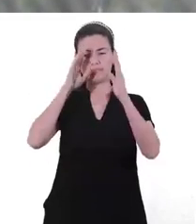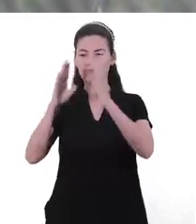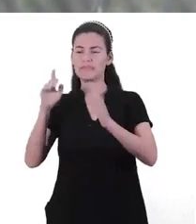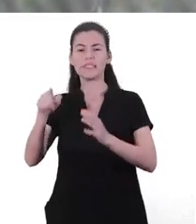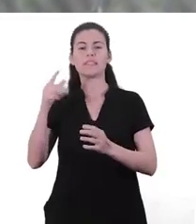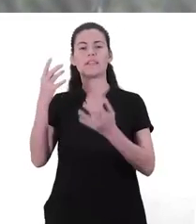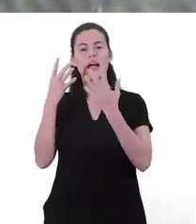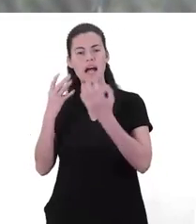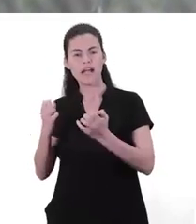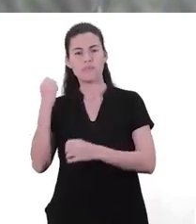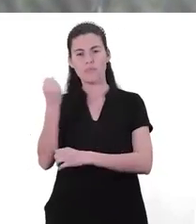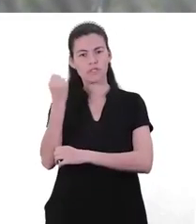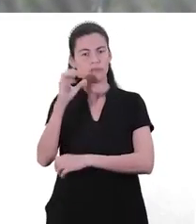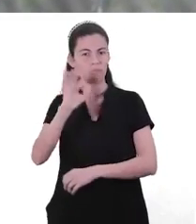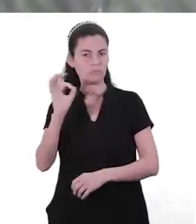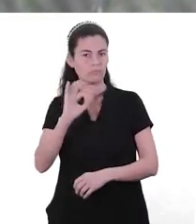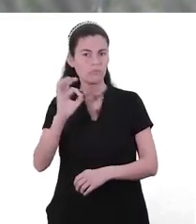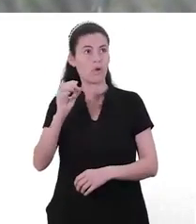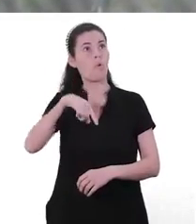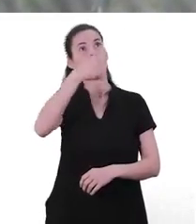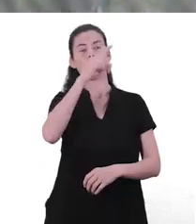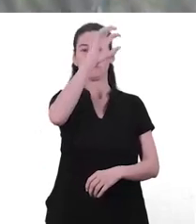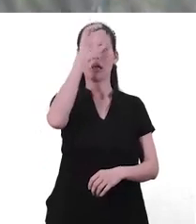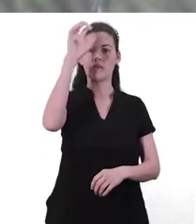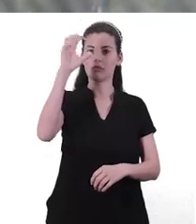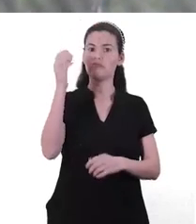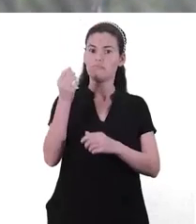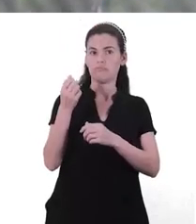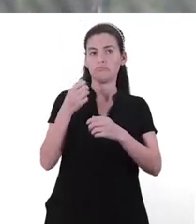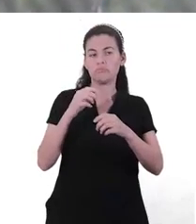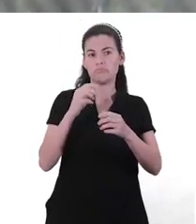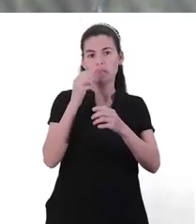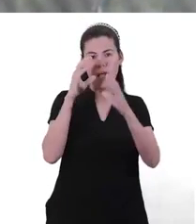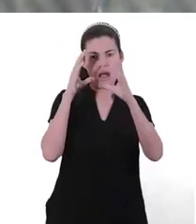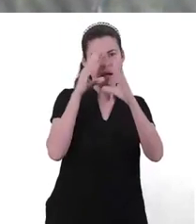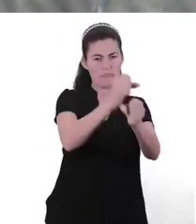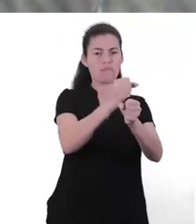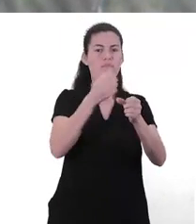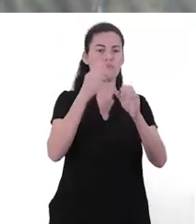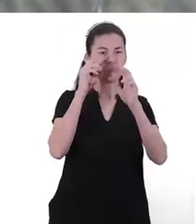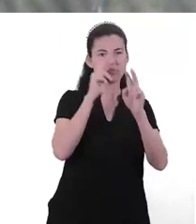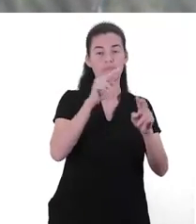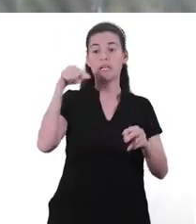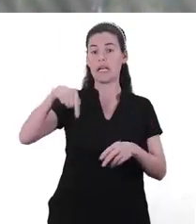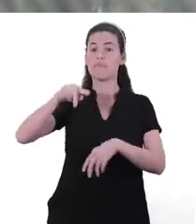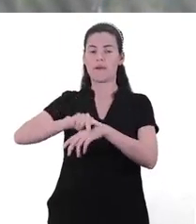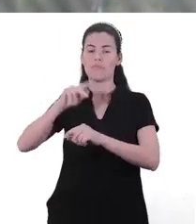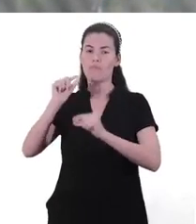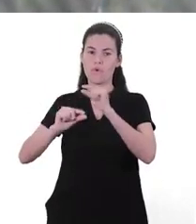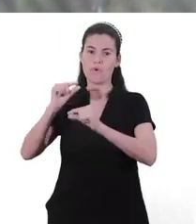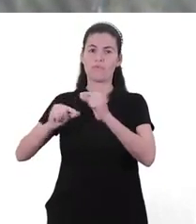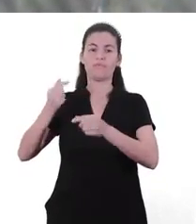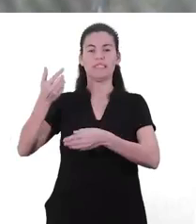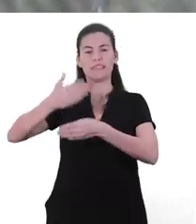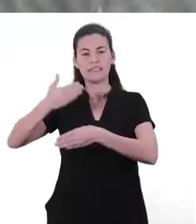la importancia que se necesita, ¿verdad? Como en otros países. Eso está cambiando de a poco porque se ve ya, no sé, en los teatros, en los conciertos,